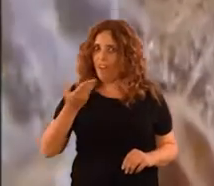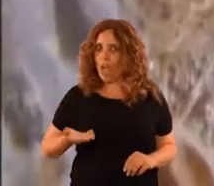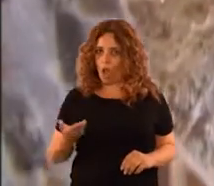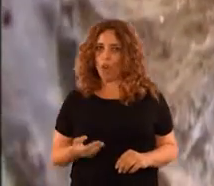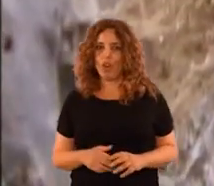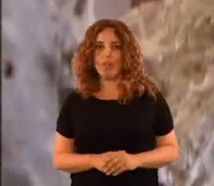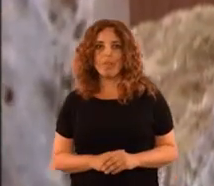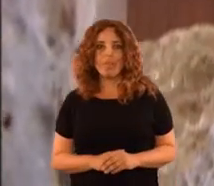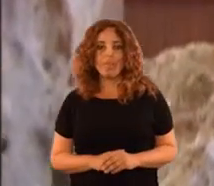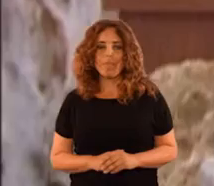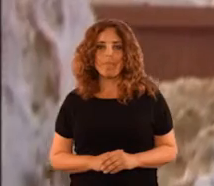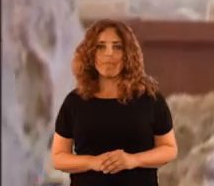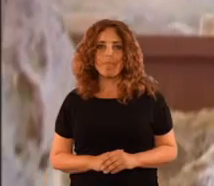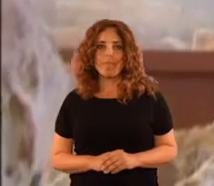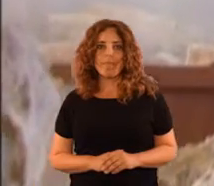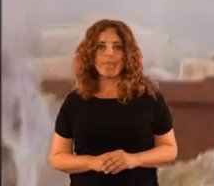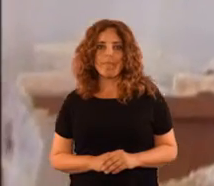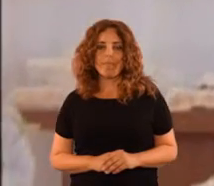valor.